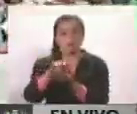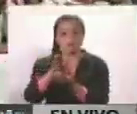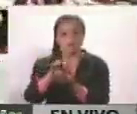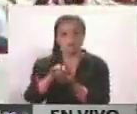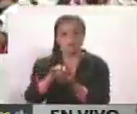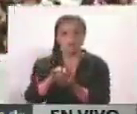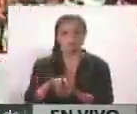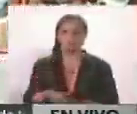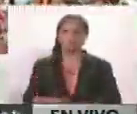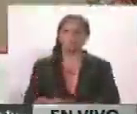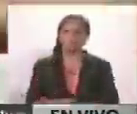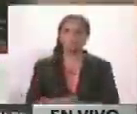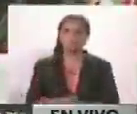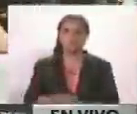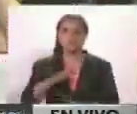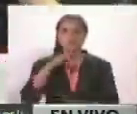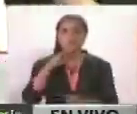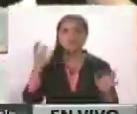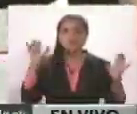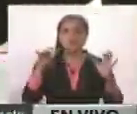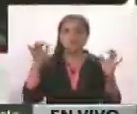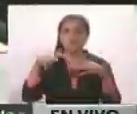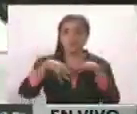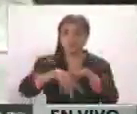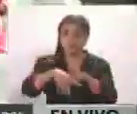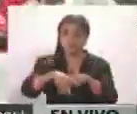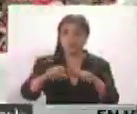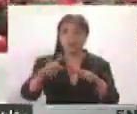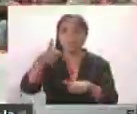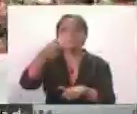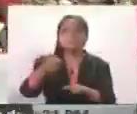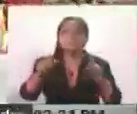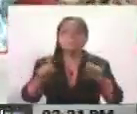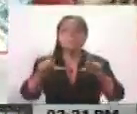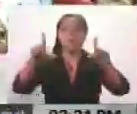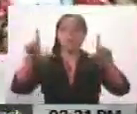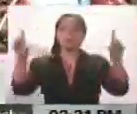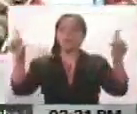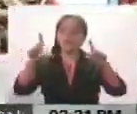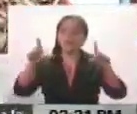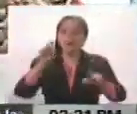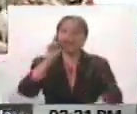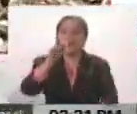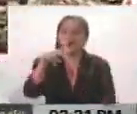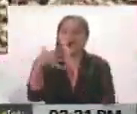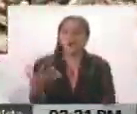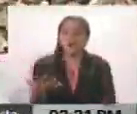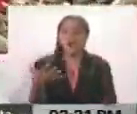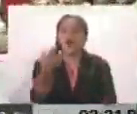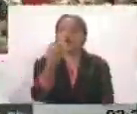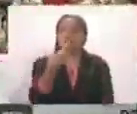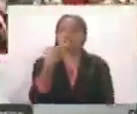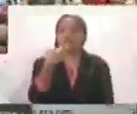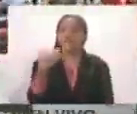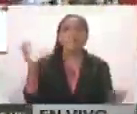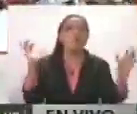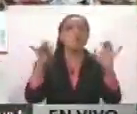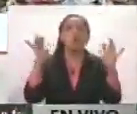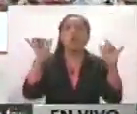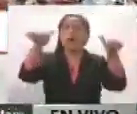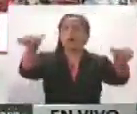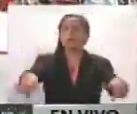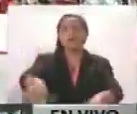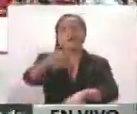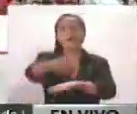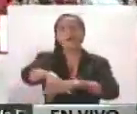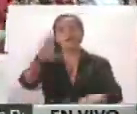sus habitaciones y prendan la televisión, lo que van a ver es una marea roja rojita en las calles